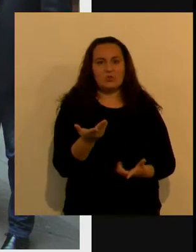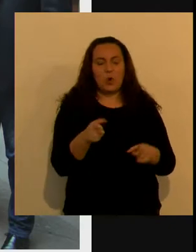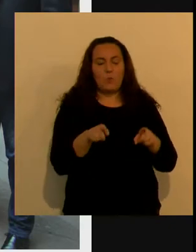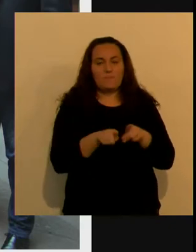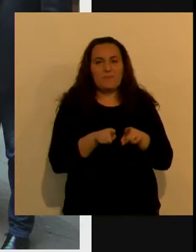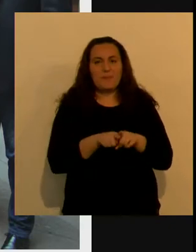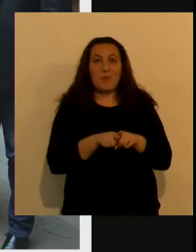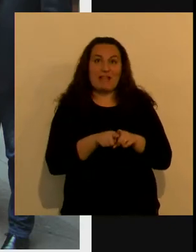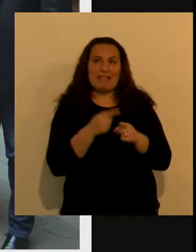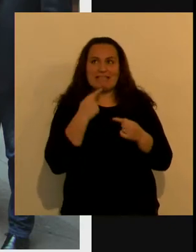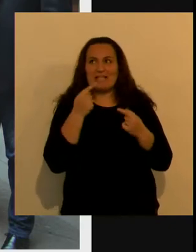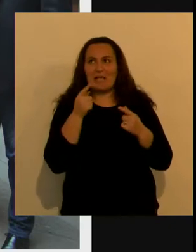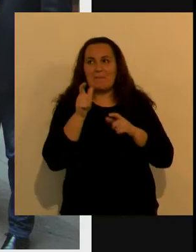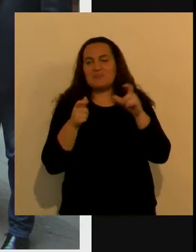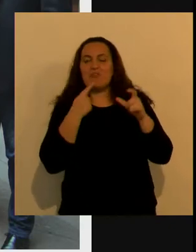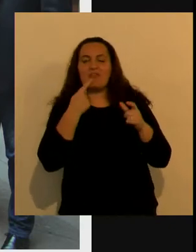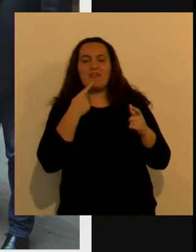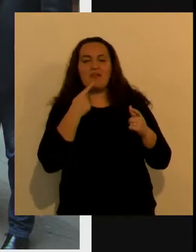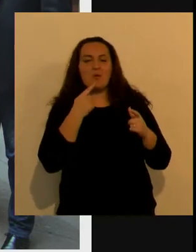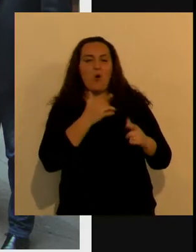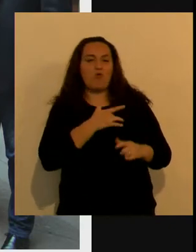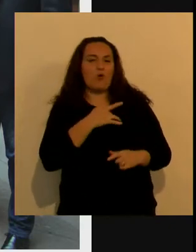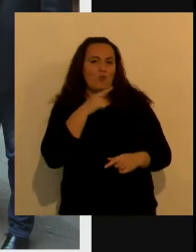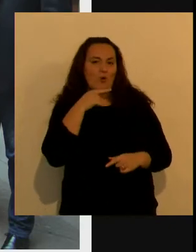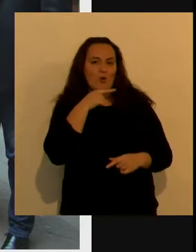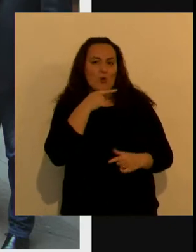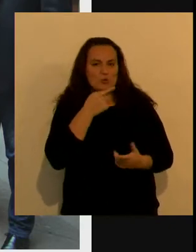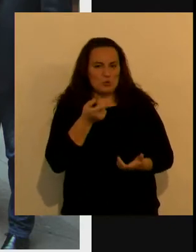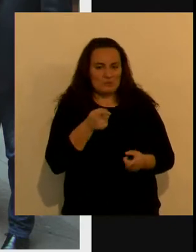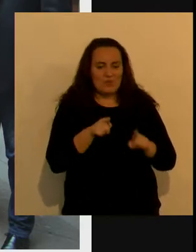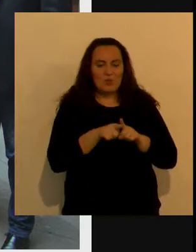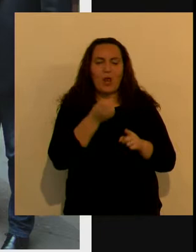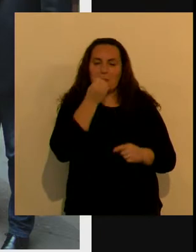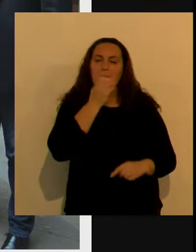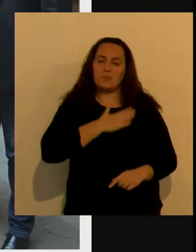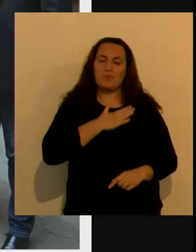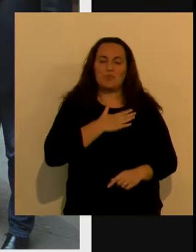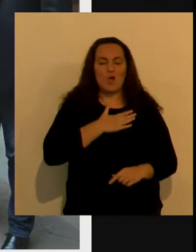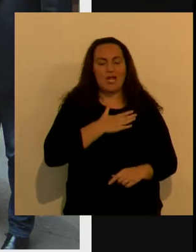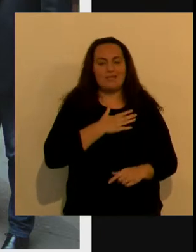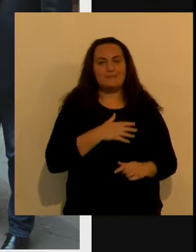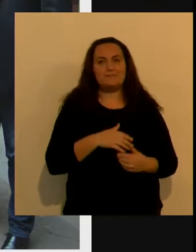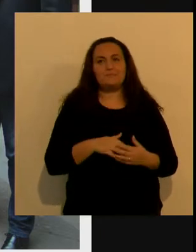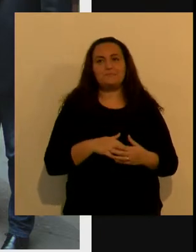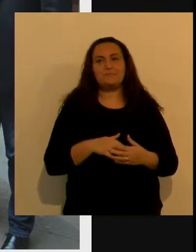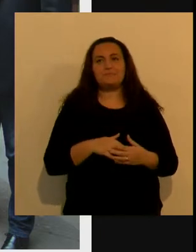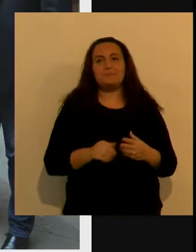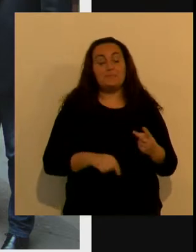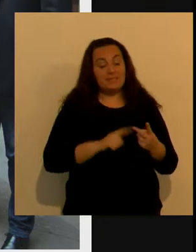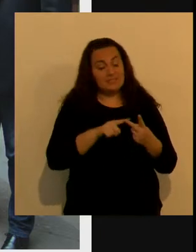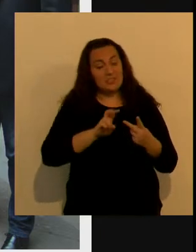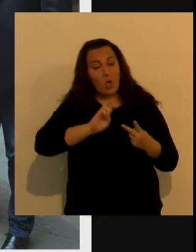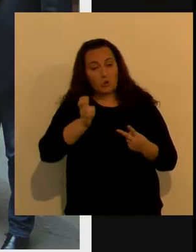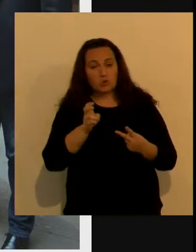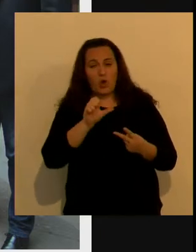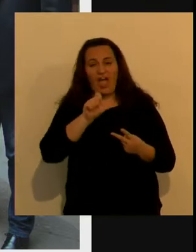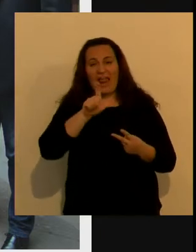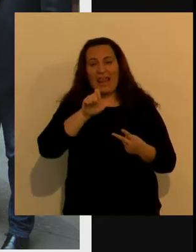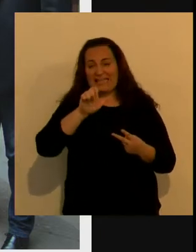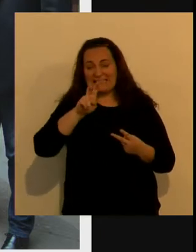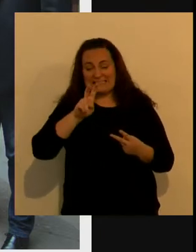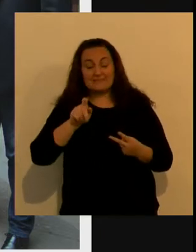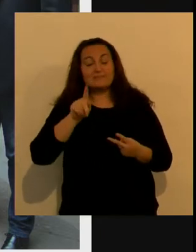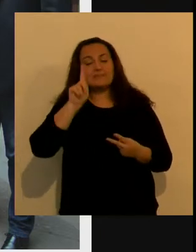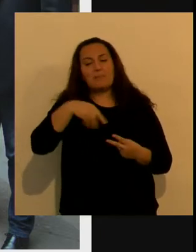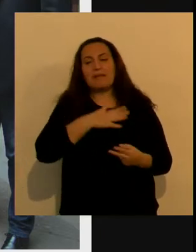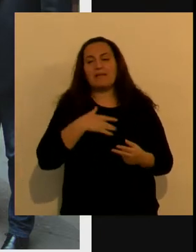como dicen mucha gente, así, muy, muy buena persona. Y con Alexei también contamos crear esta medalla